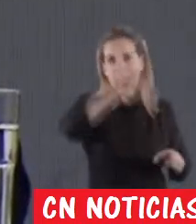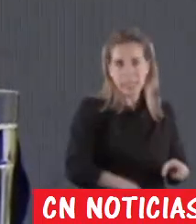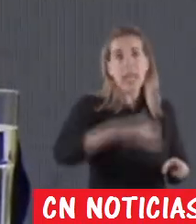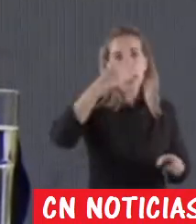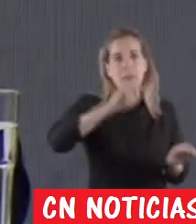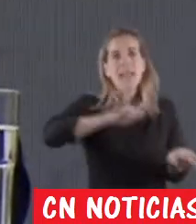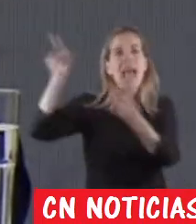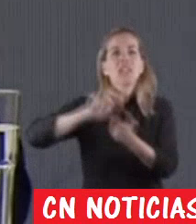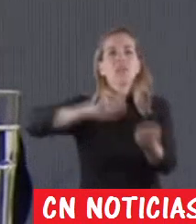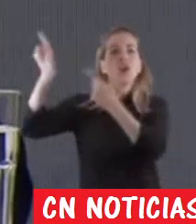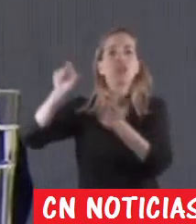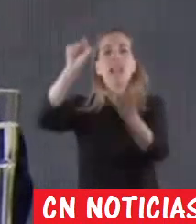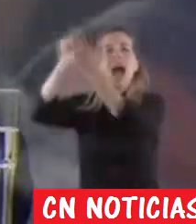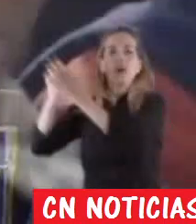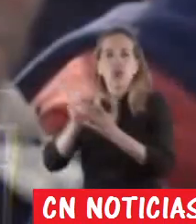humanidad.